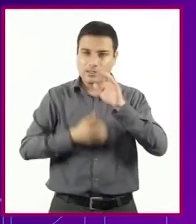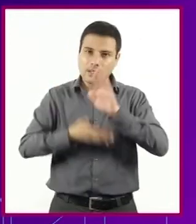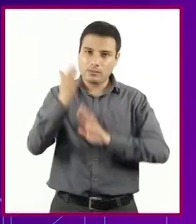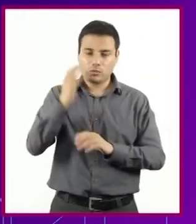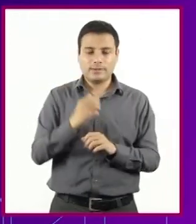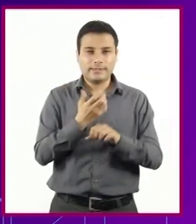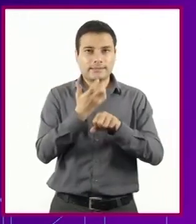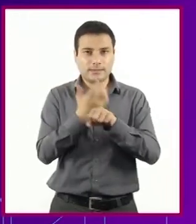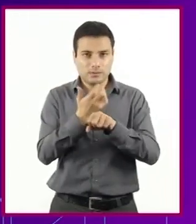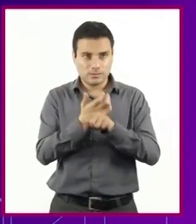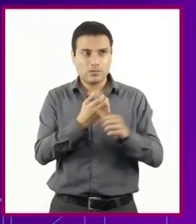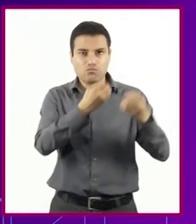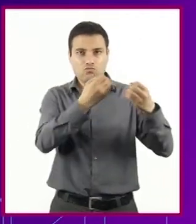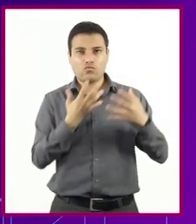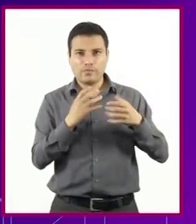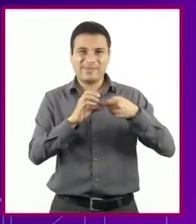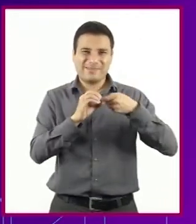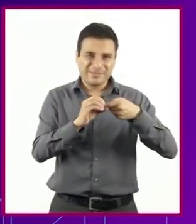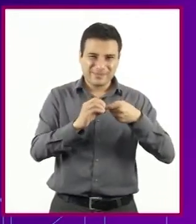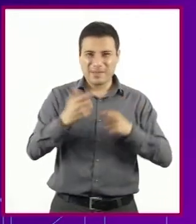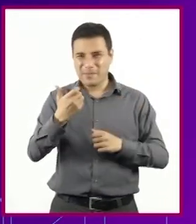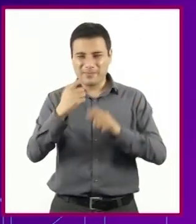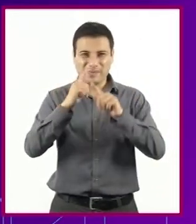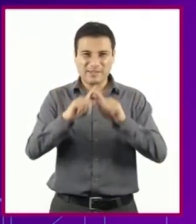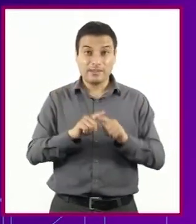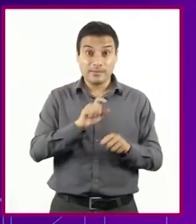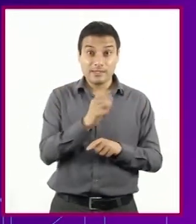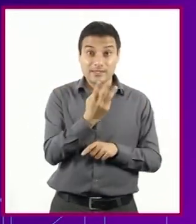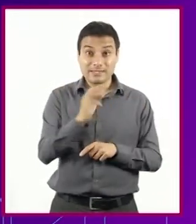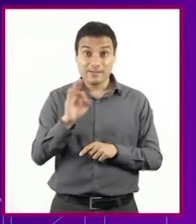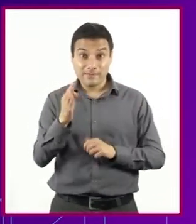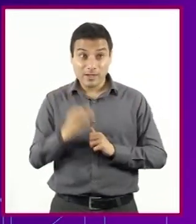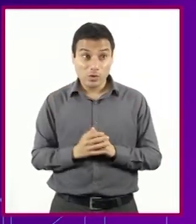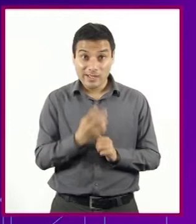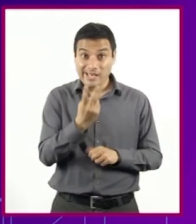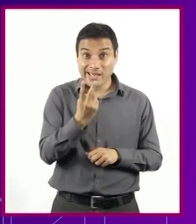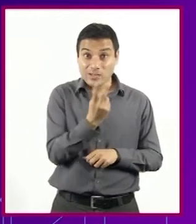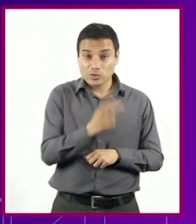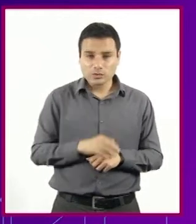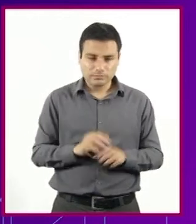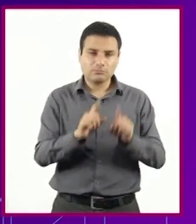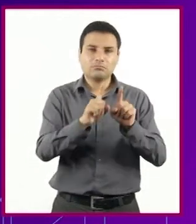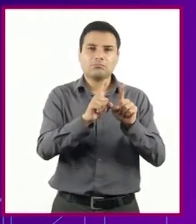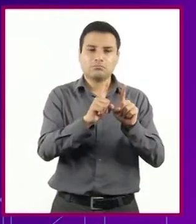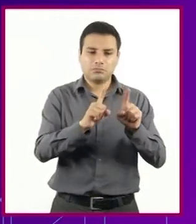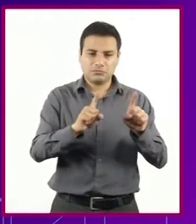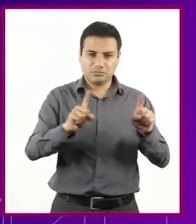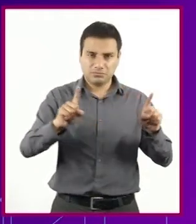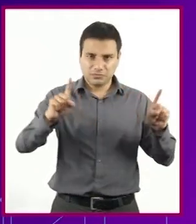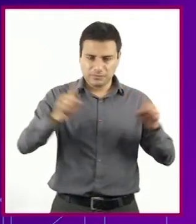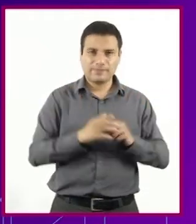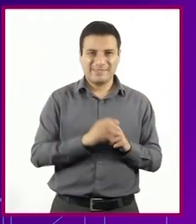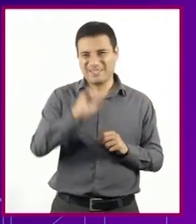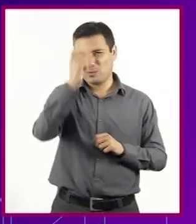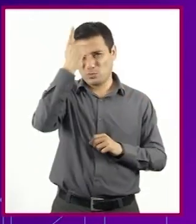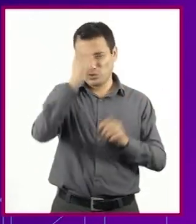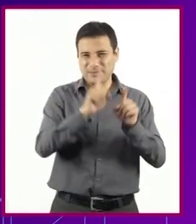a conseguir armamento. El 23 de febrero, estos dos personajes se separaron en Matehuala, San Luis